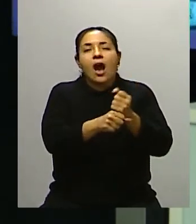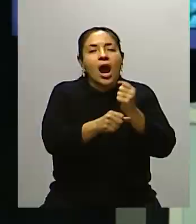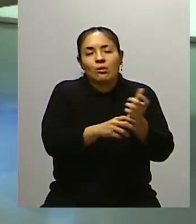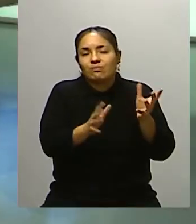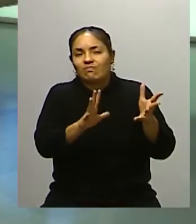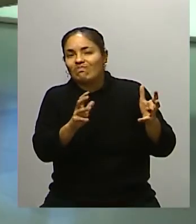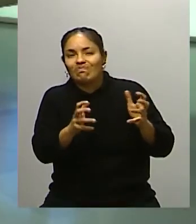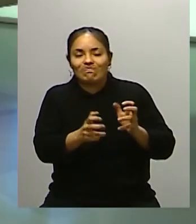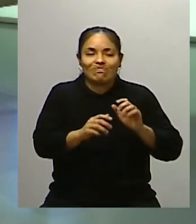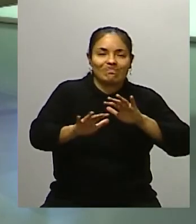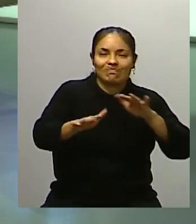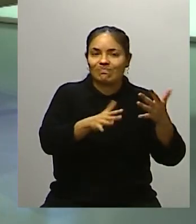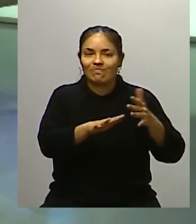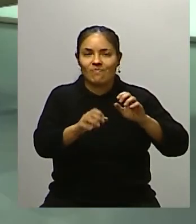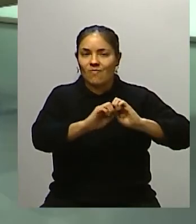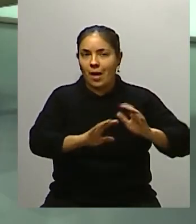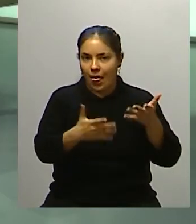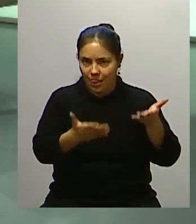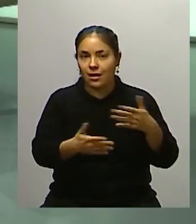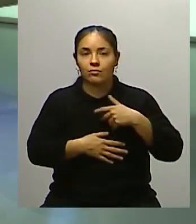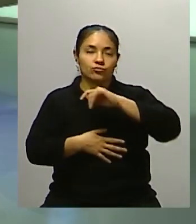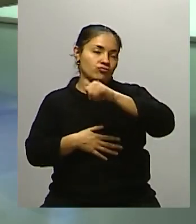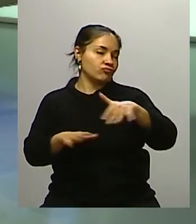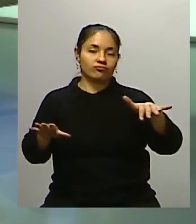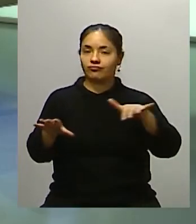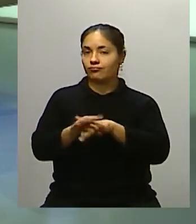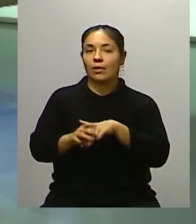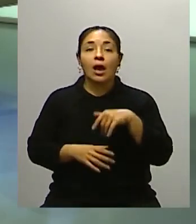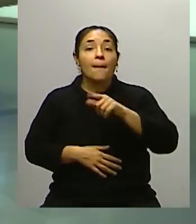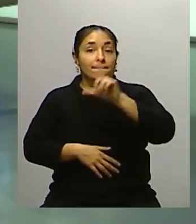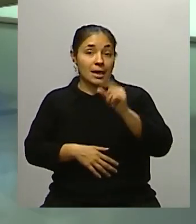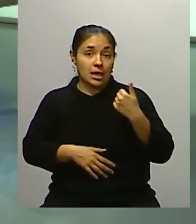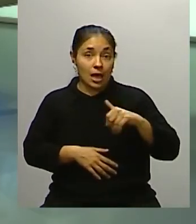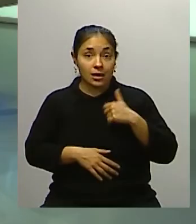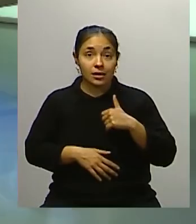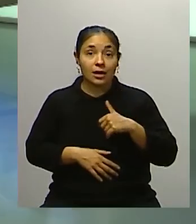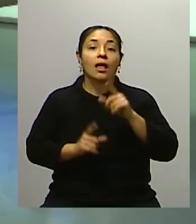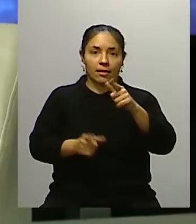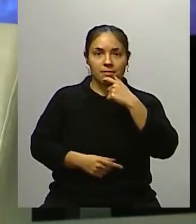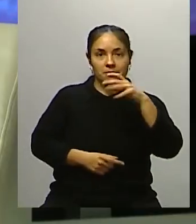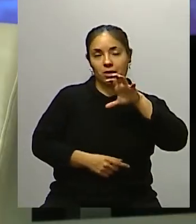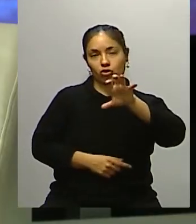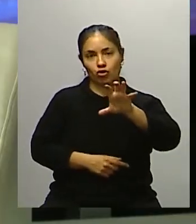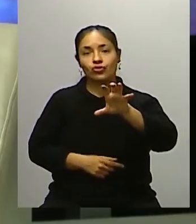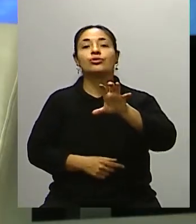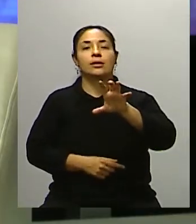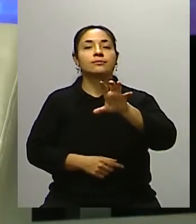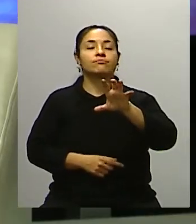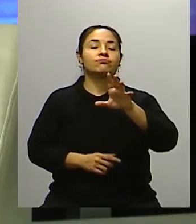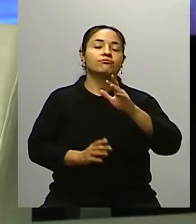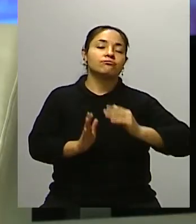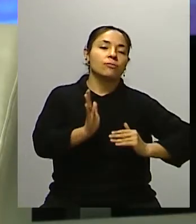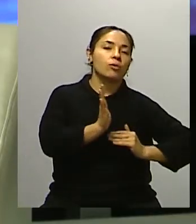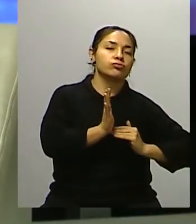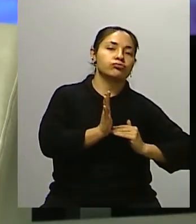Sí, precarización laboral totalmente. Lamentablemente en Argentina y en Mendoza particularmente aumenta